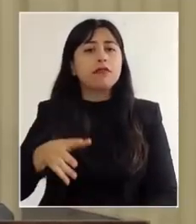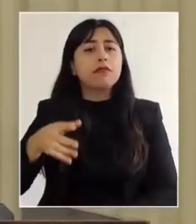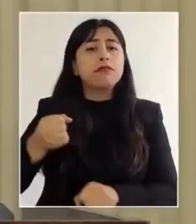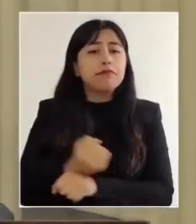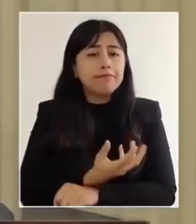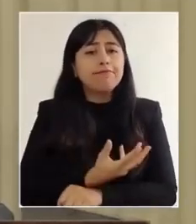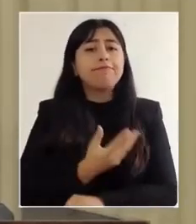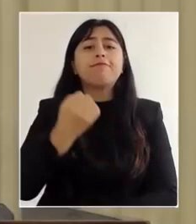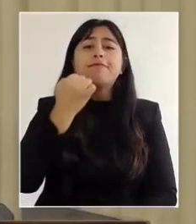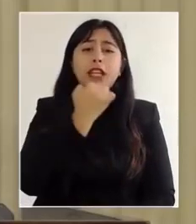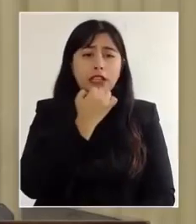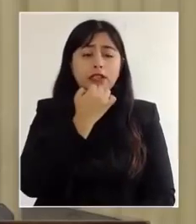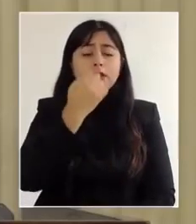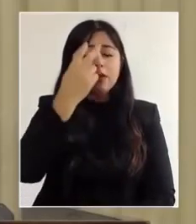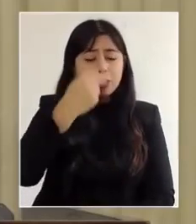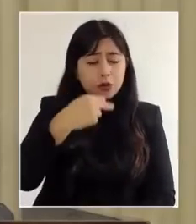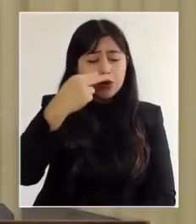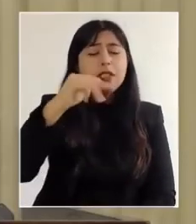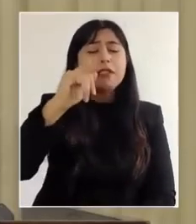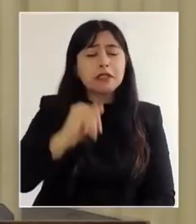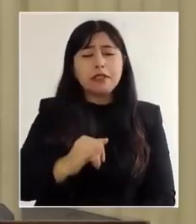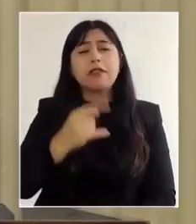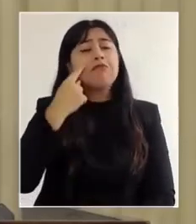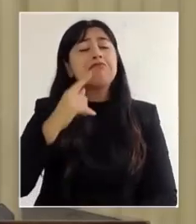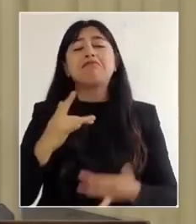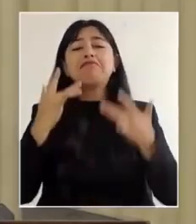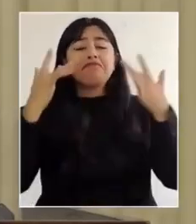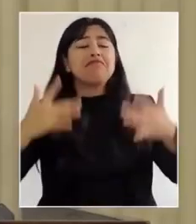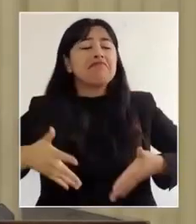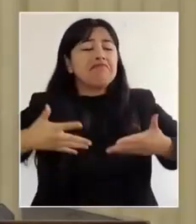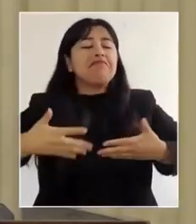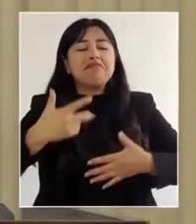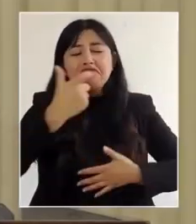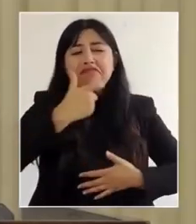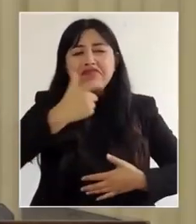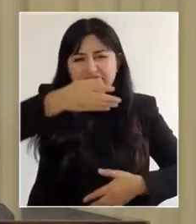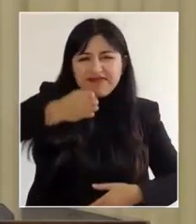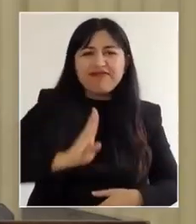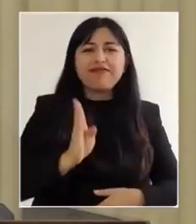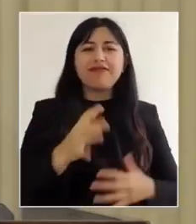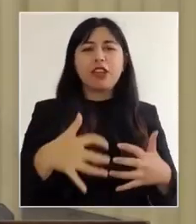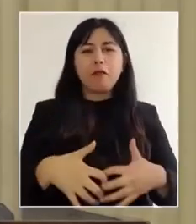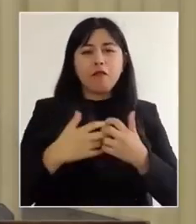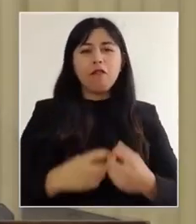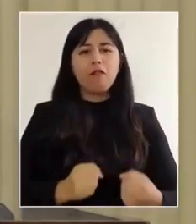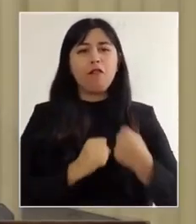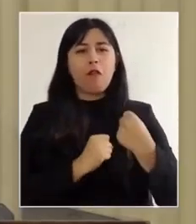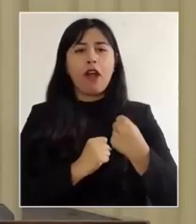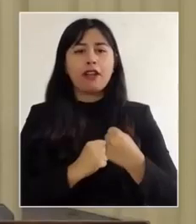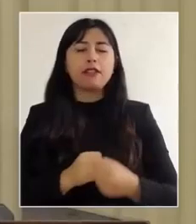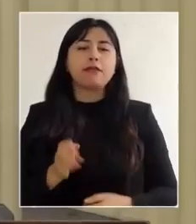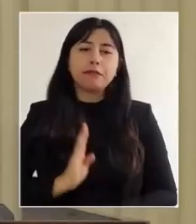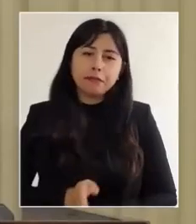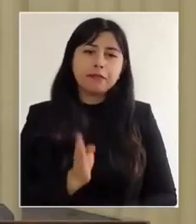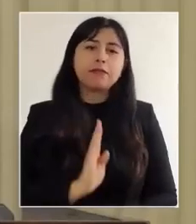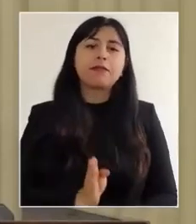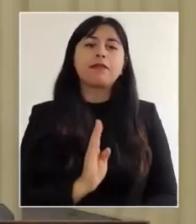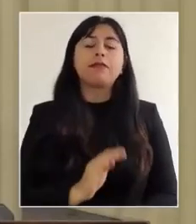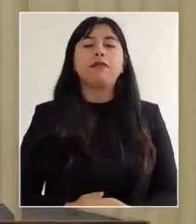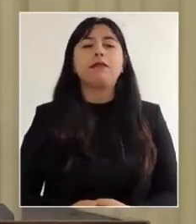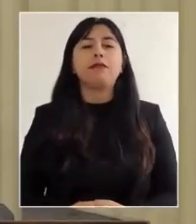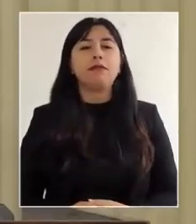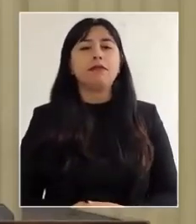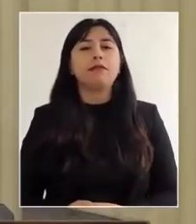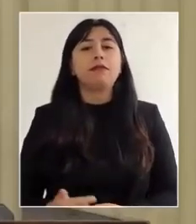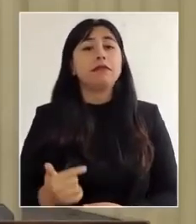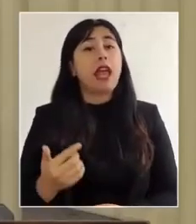pararse y reírse y seguir con más fuerza adelante para mí cuando me